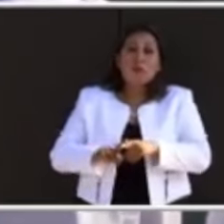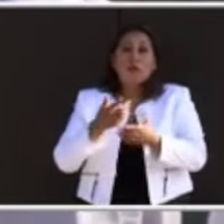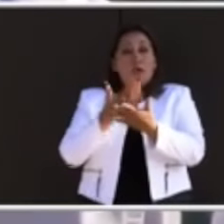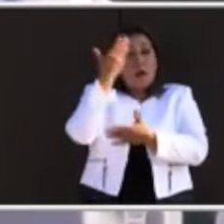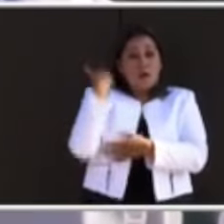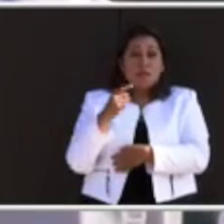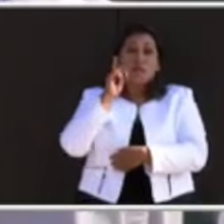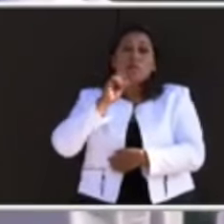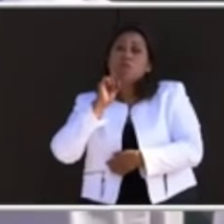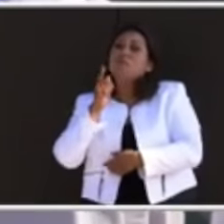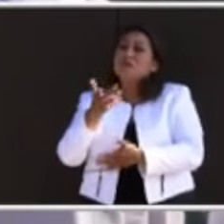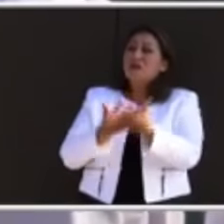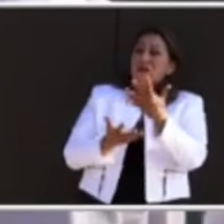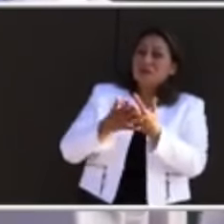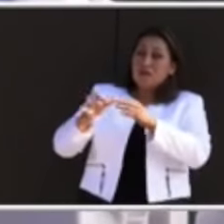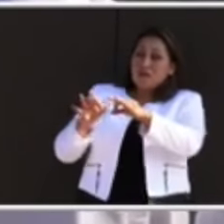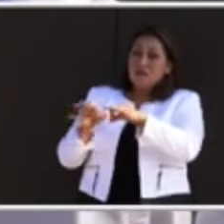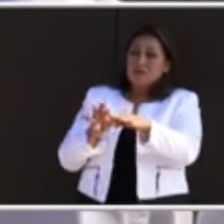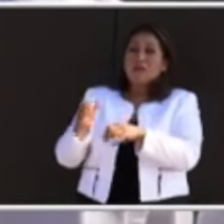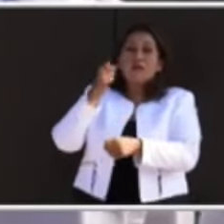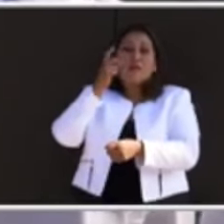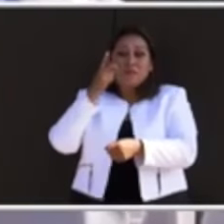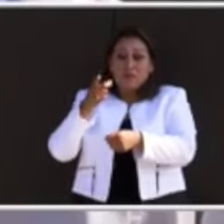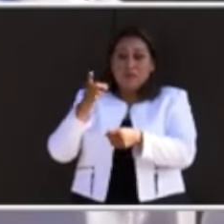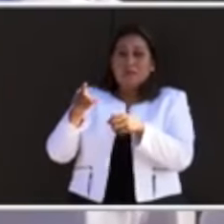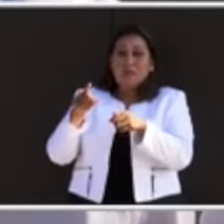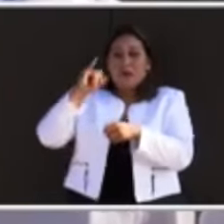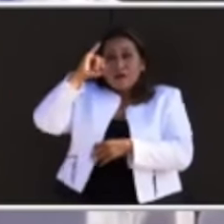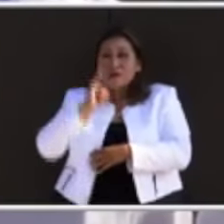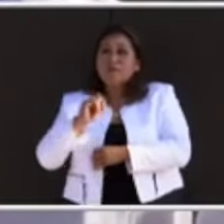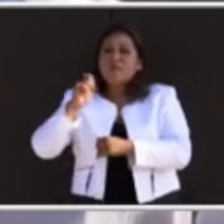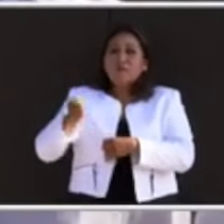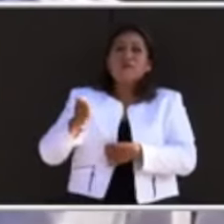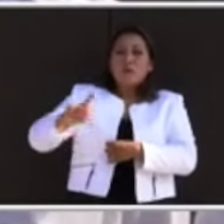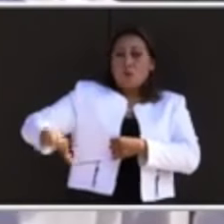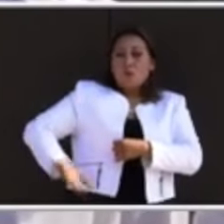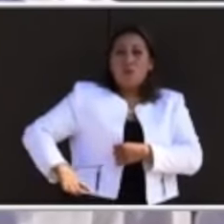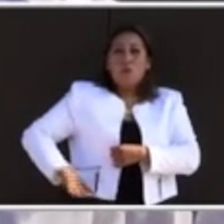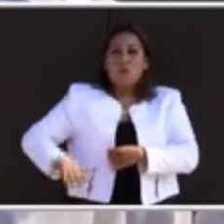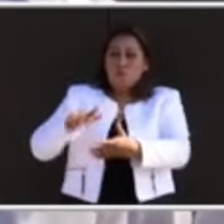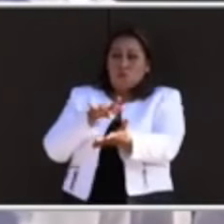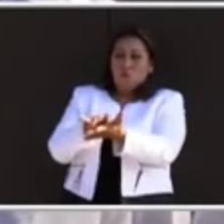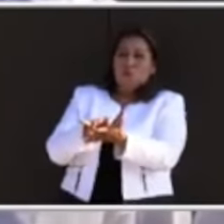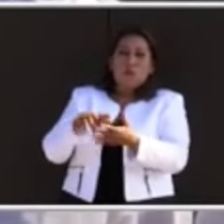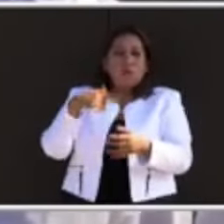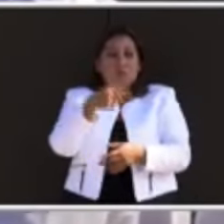trabajo durante mi etapa de secretario de gobierno y tuvo un desempeño extraordinario.